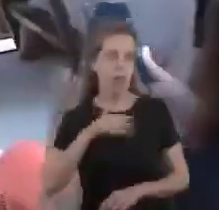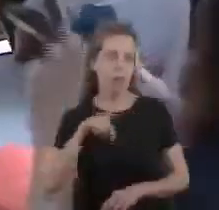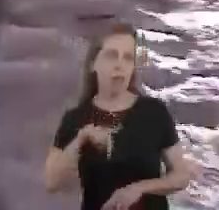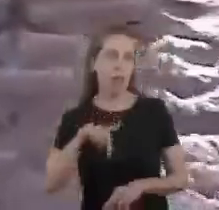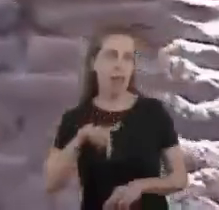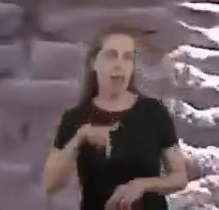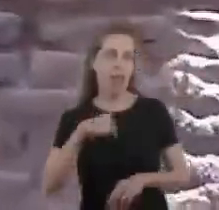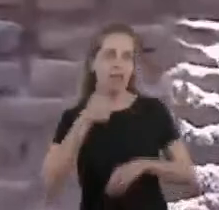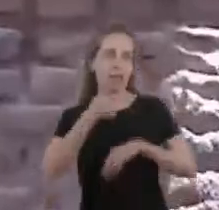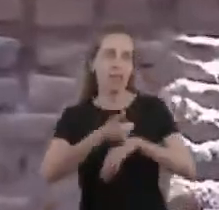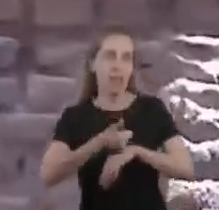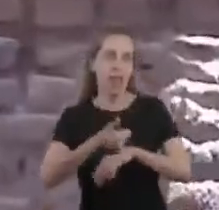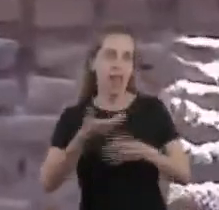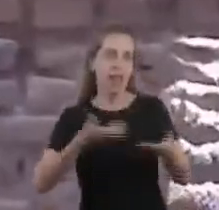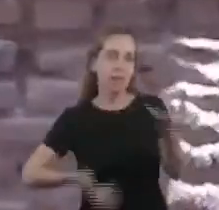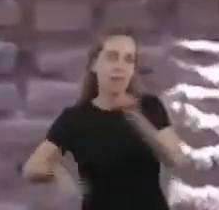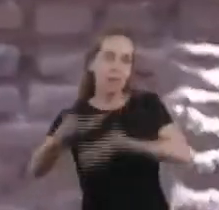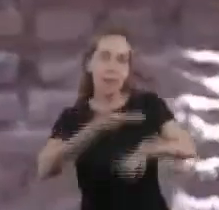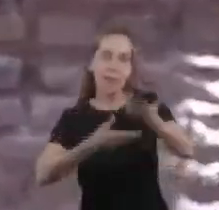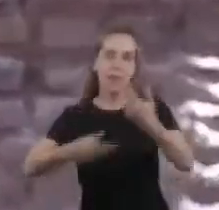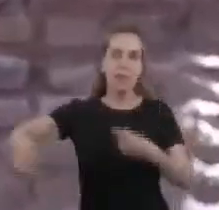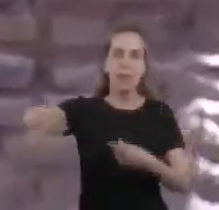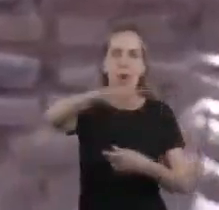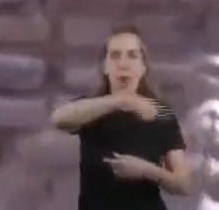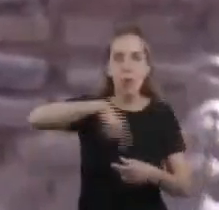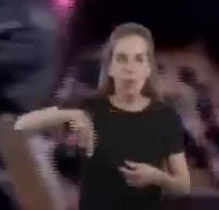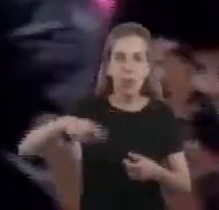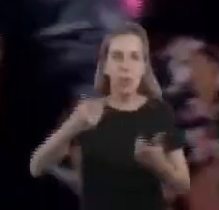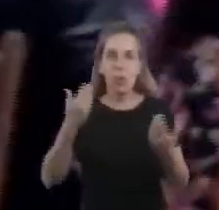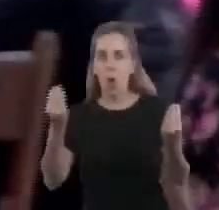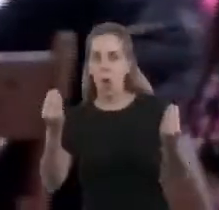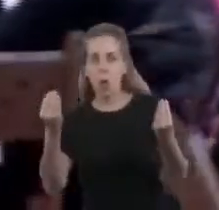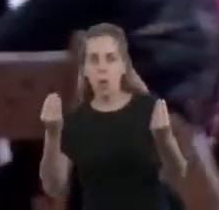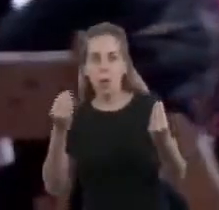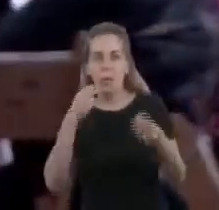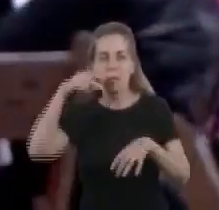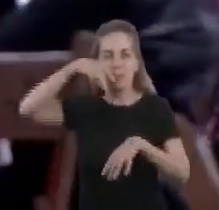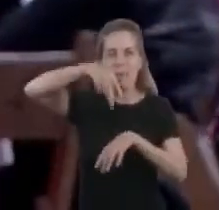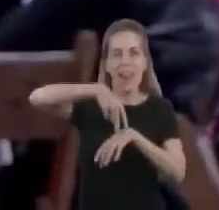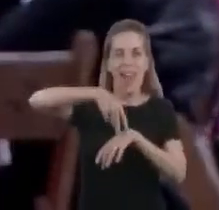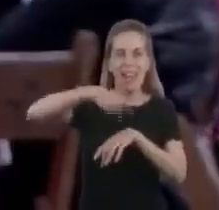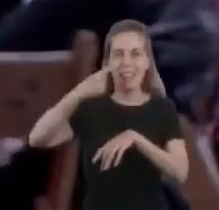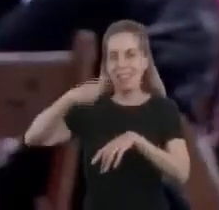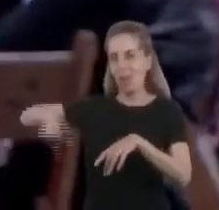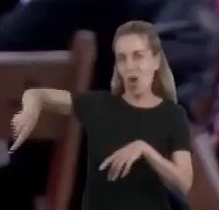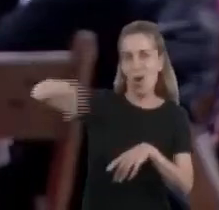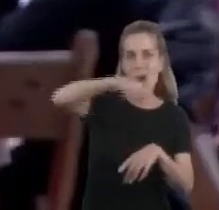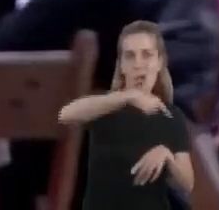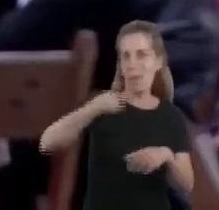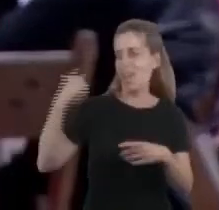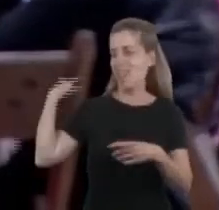mí estar acá compartiendo con ustedes. No sé cómo hacer para no darle la espalda a alguien en algún momento. Así.